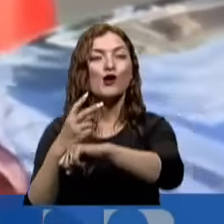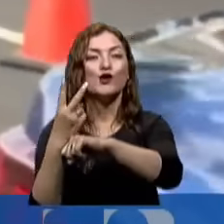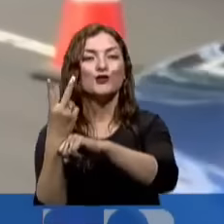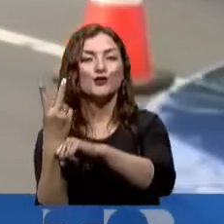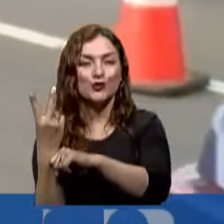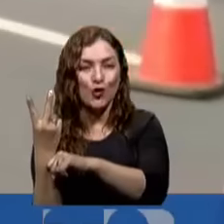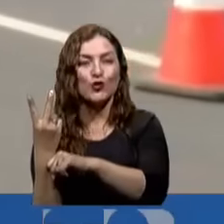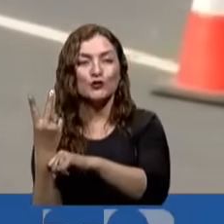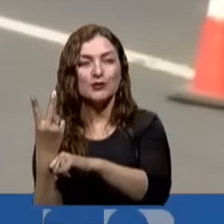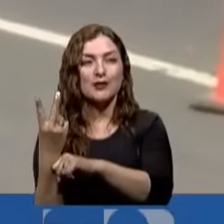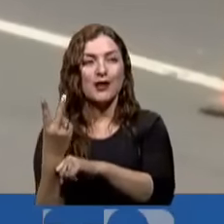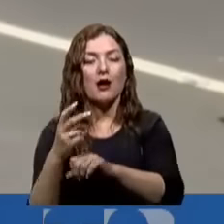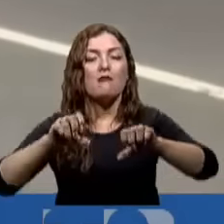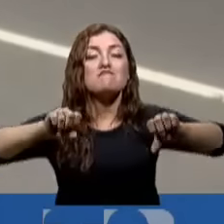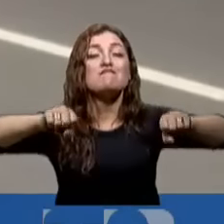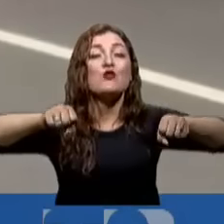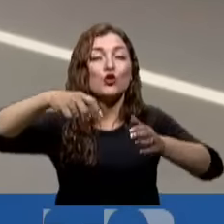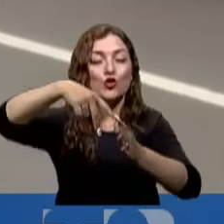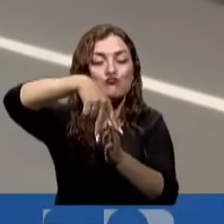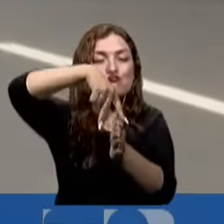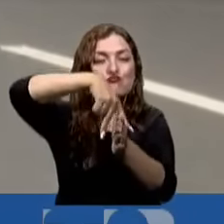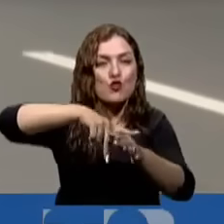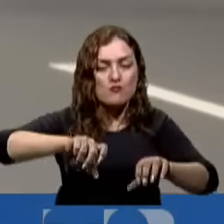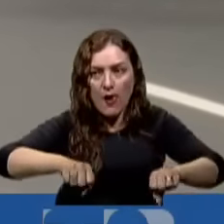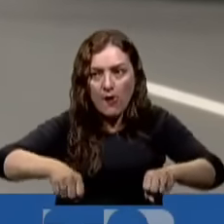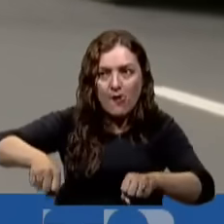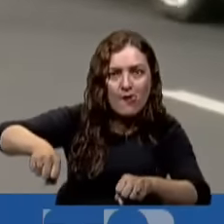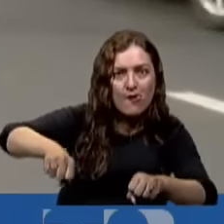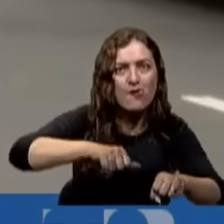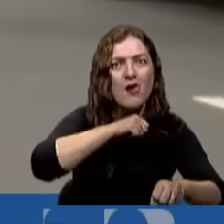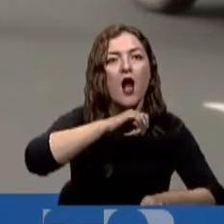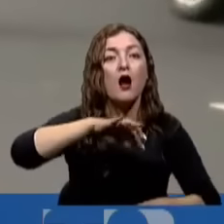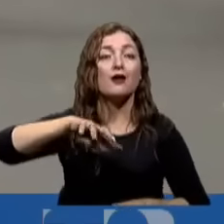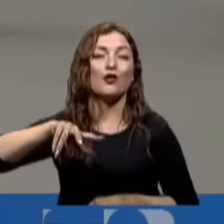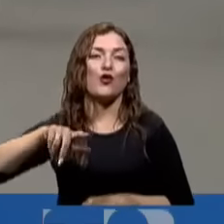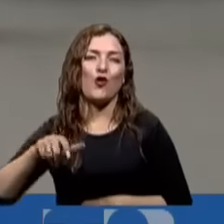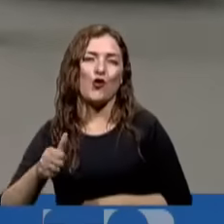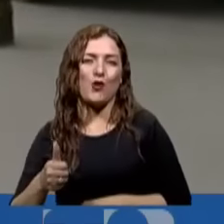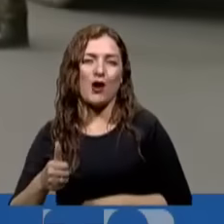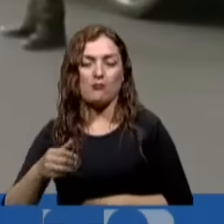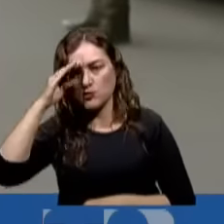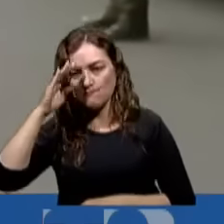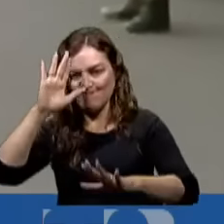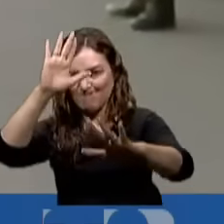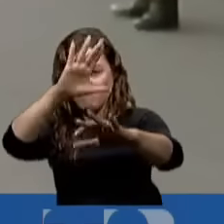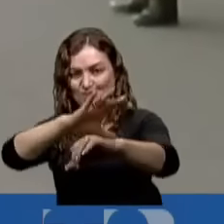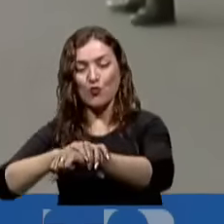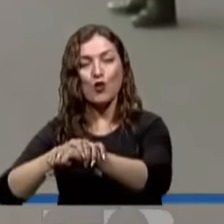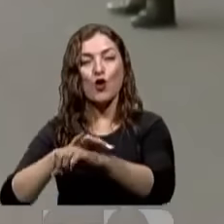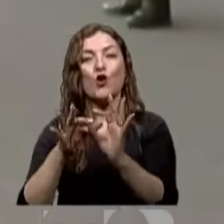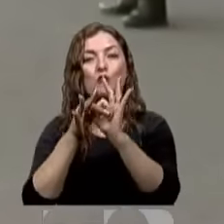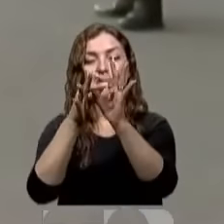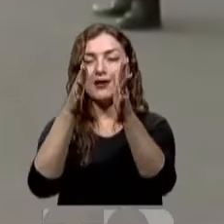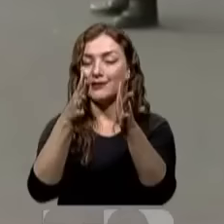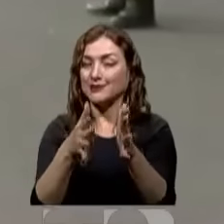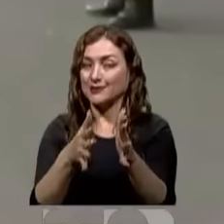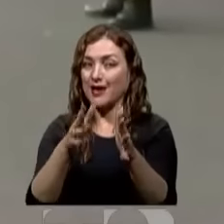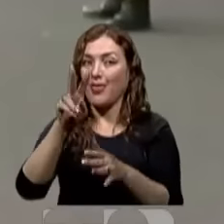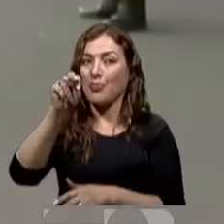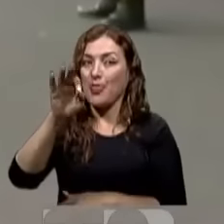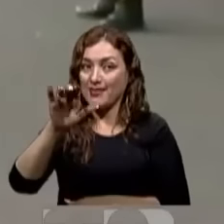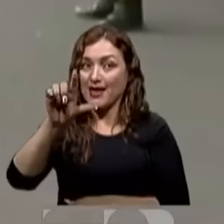que se movilizaban en una motocicleta y se dedicaban a delinquir, a robar en este sector. Nuestra compañera Natalie Jiménez realizó